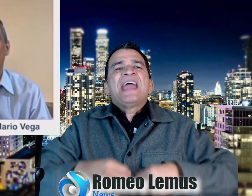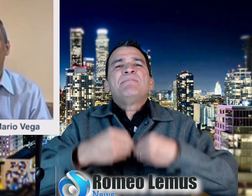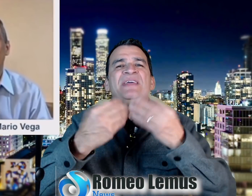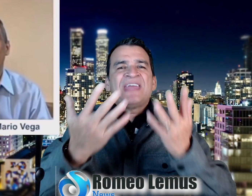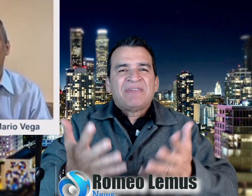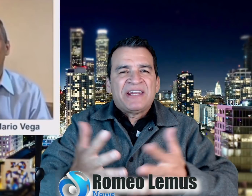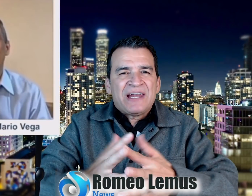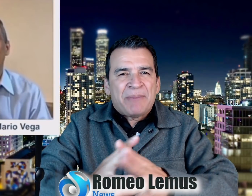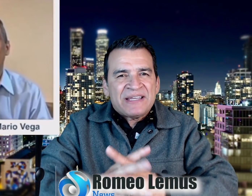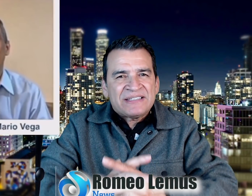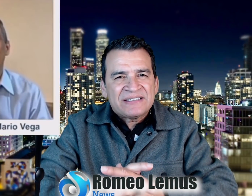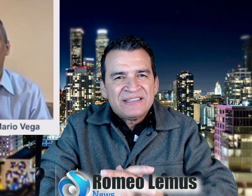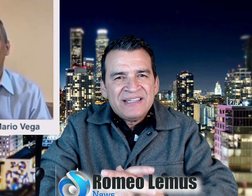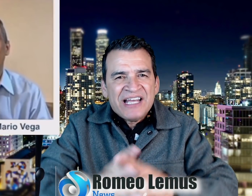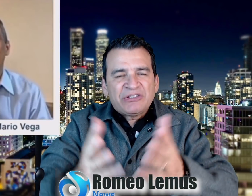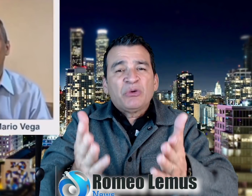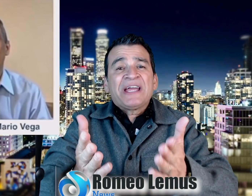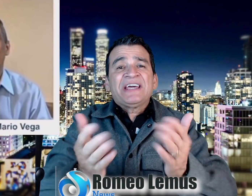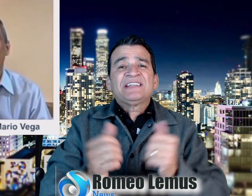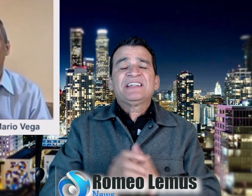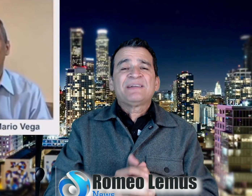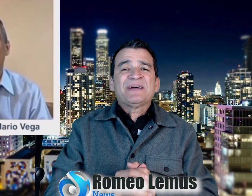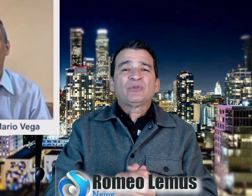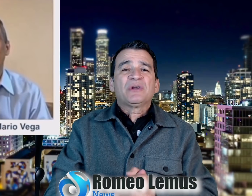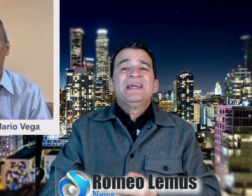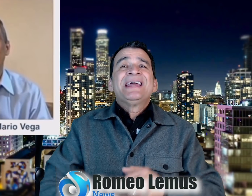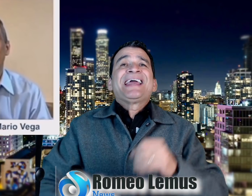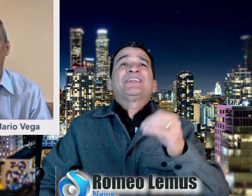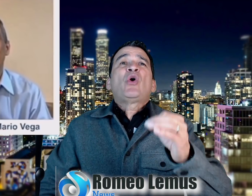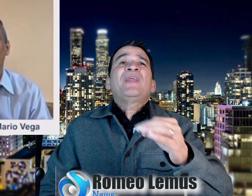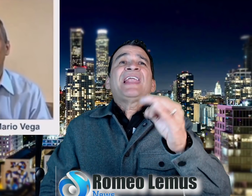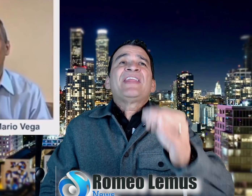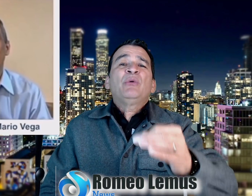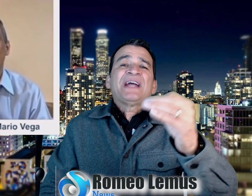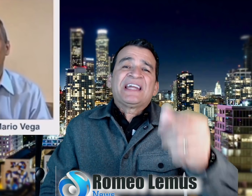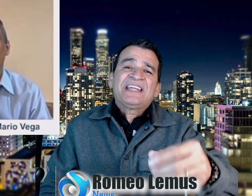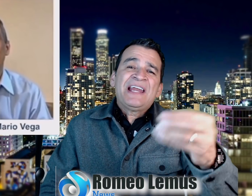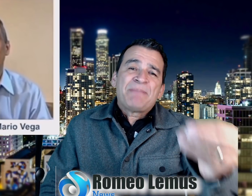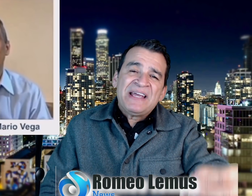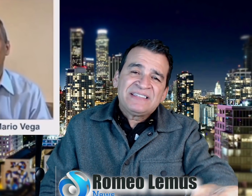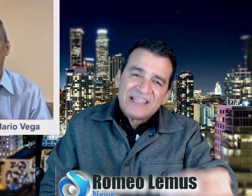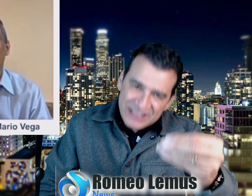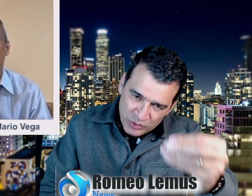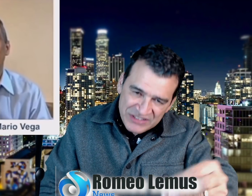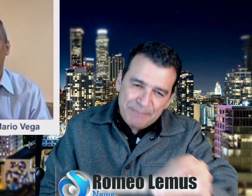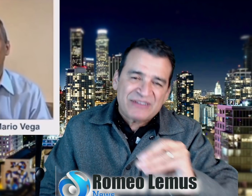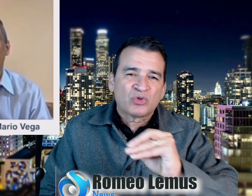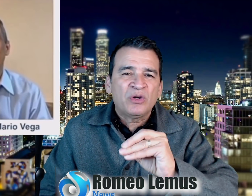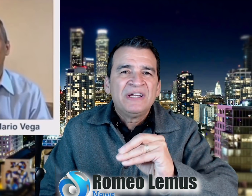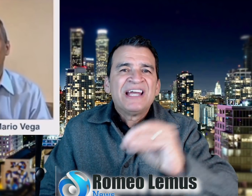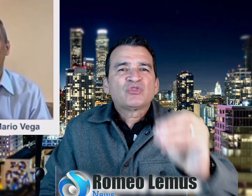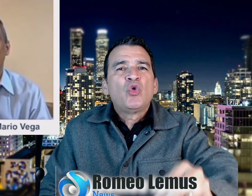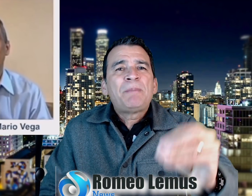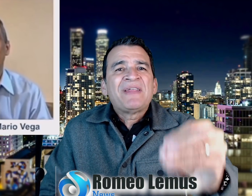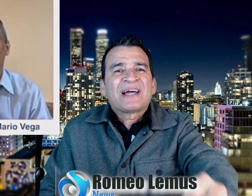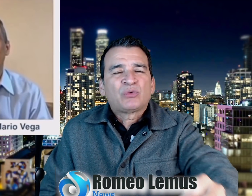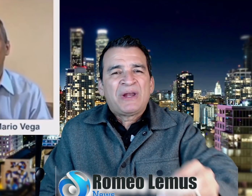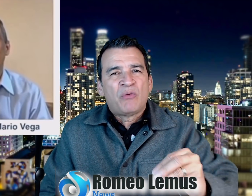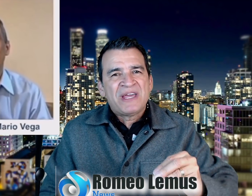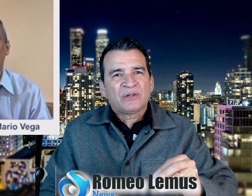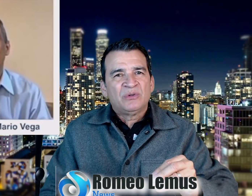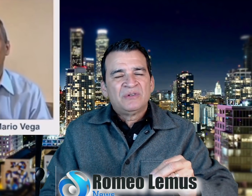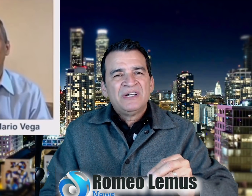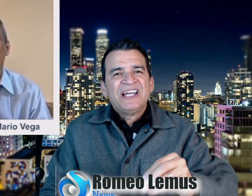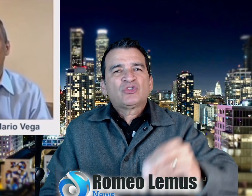económica envidiable en el país eso es lo que quiere decir este pastor que toda la deuda que tiene el país según este pastor es culpa del